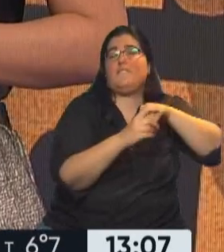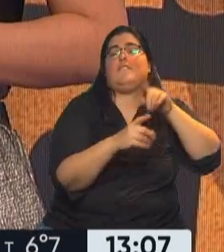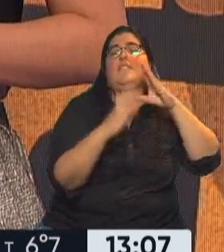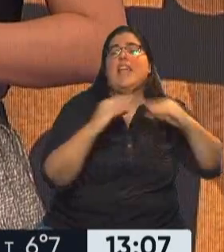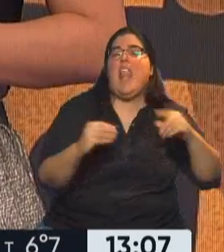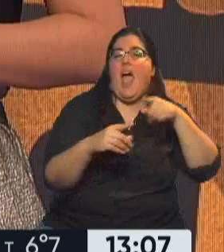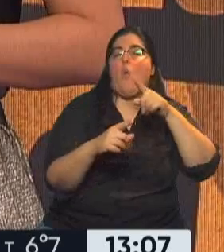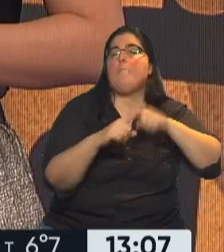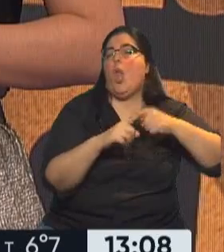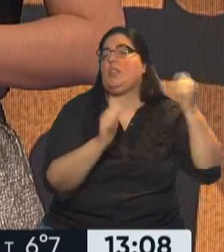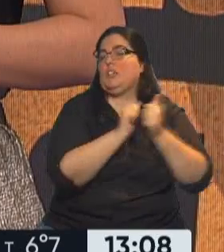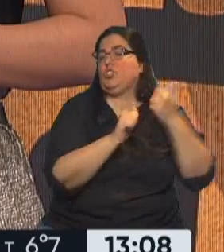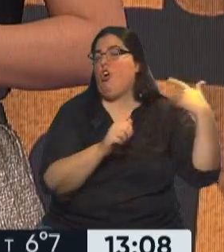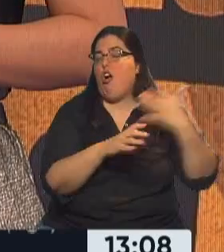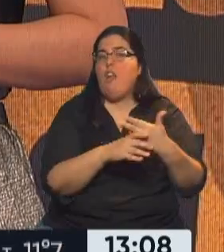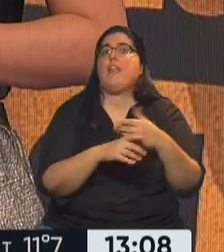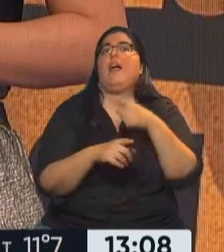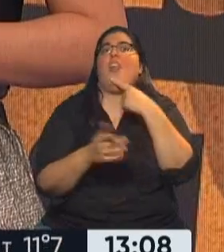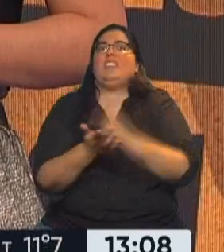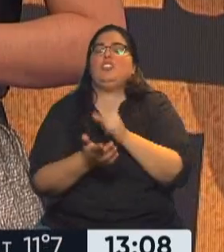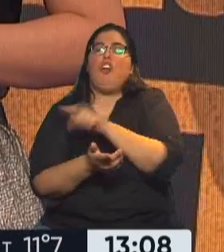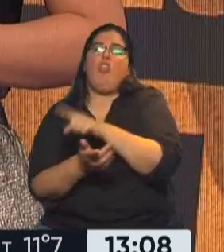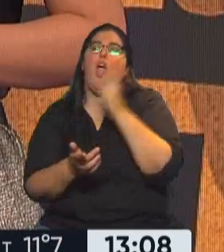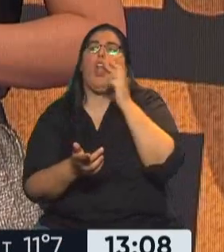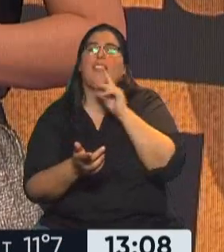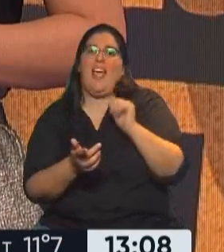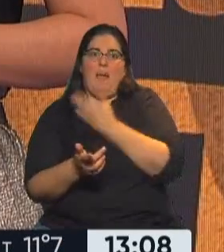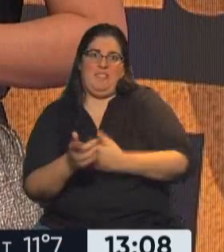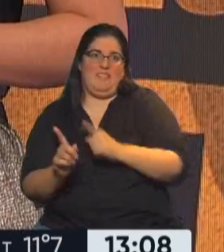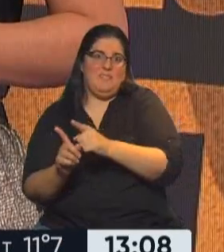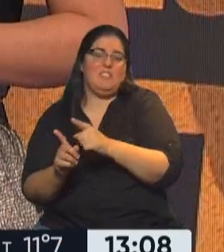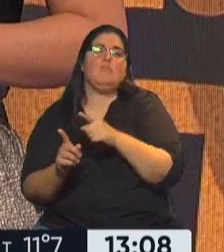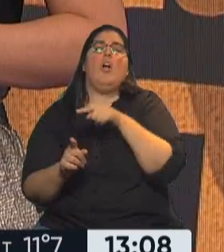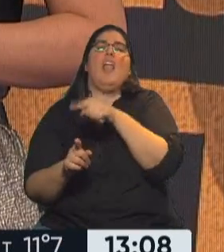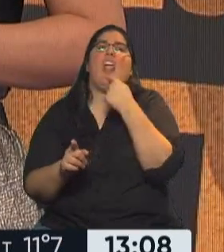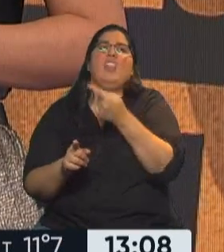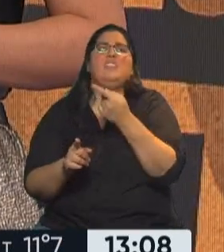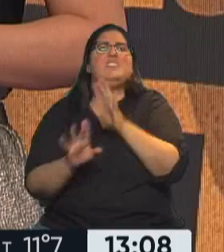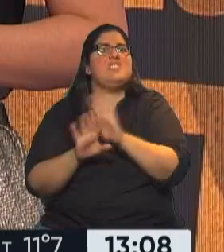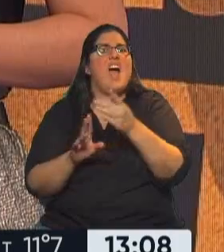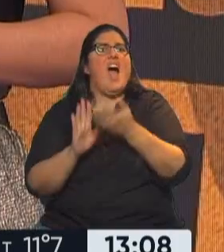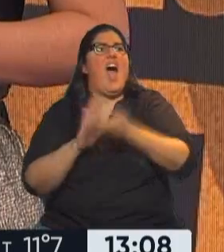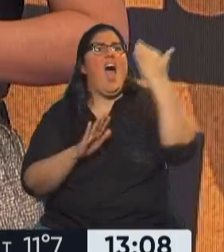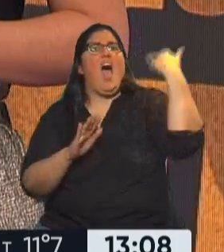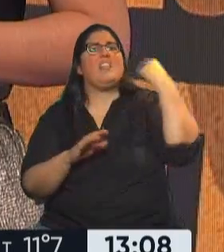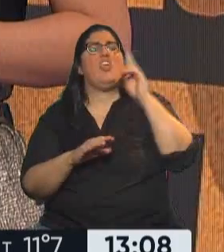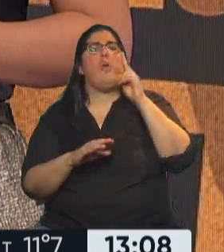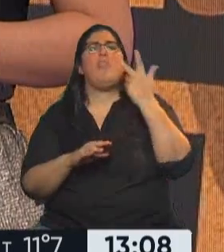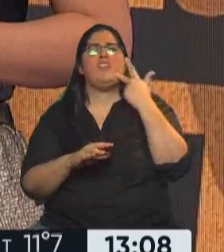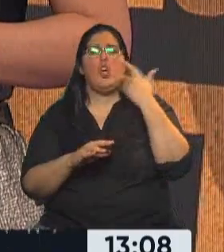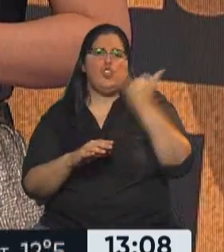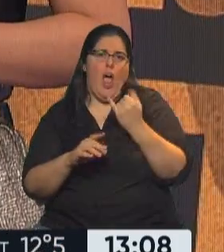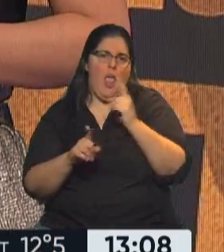las resoluciones que está tomando el gobierno de Daniel Ortega para perseguir eso, que él ya marca que hay antecedentes en 2018 con respecto a